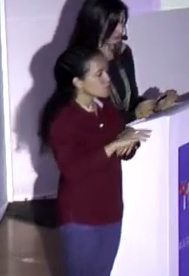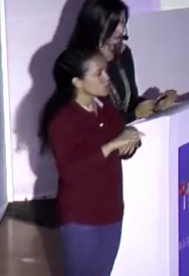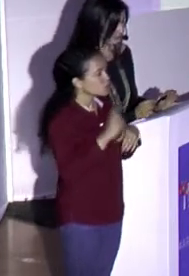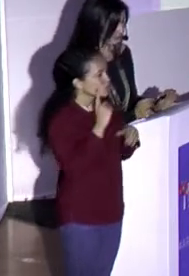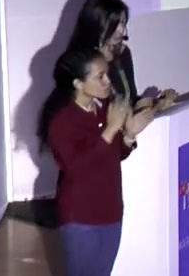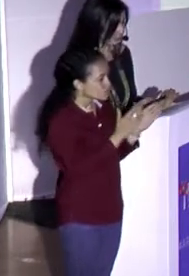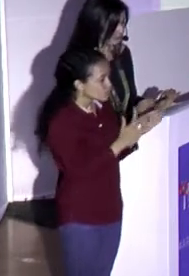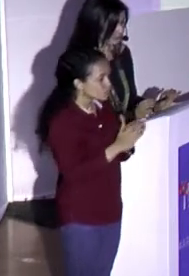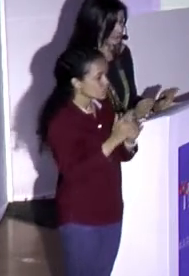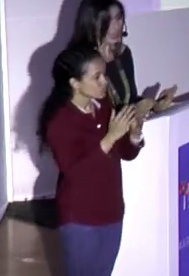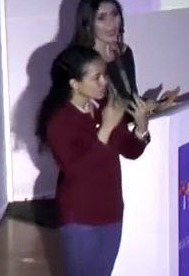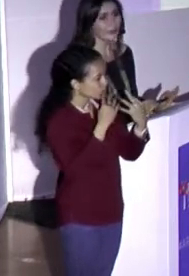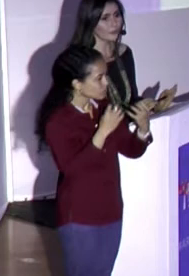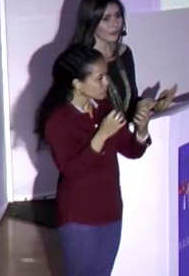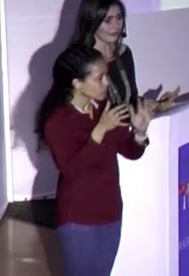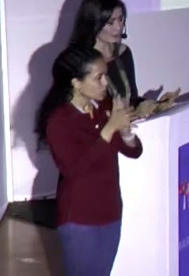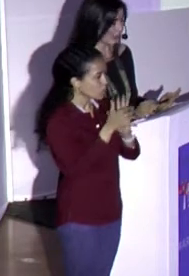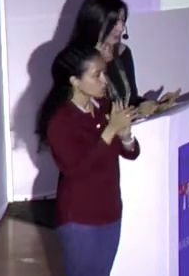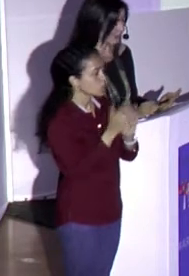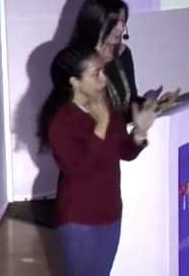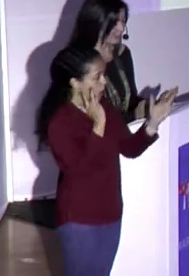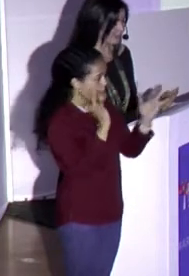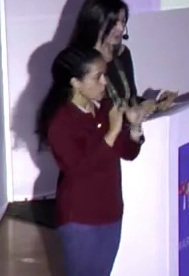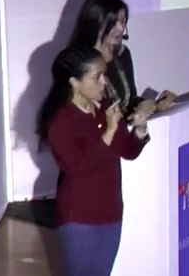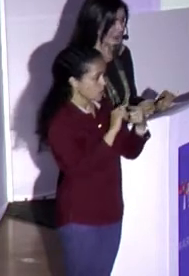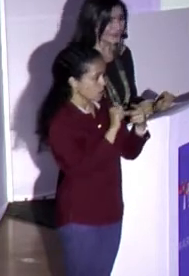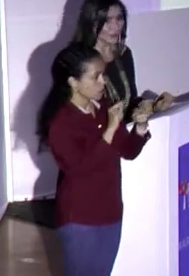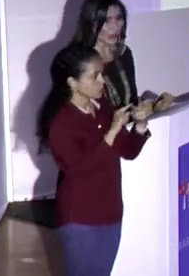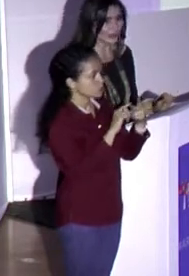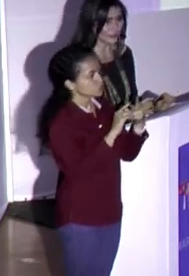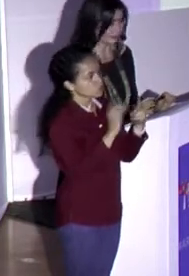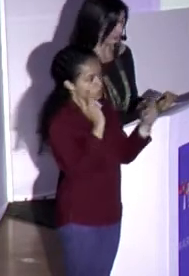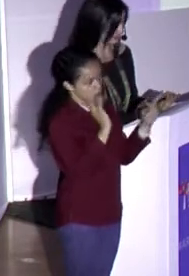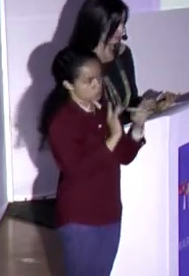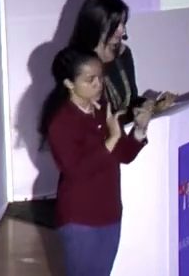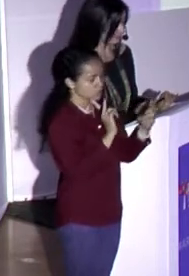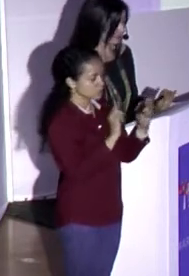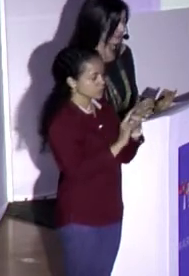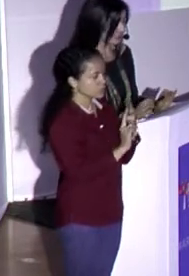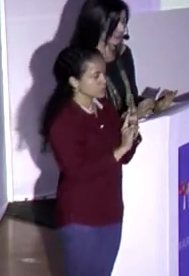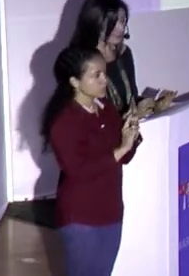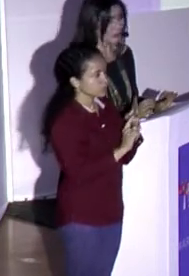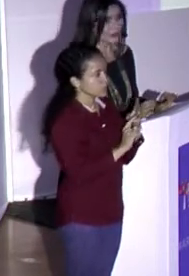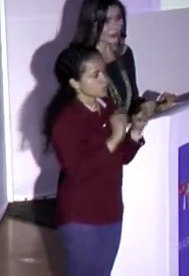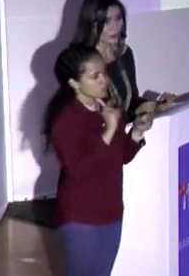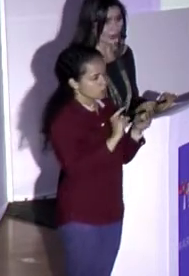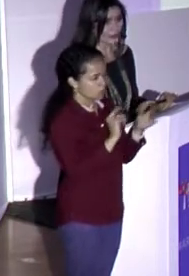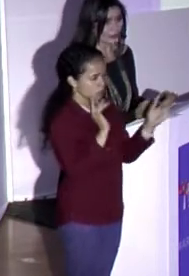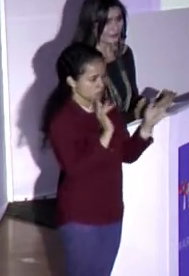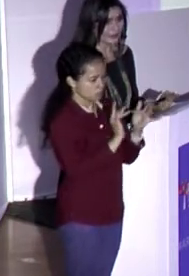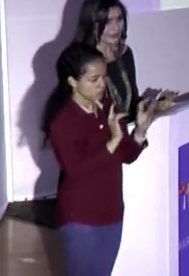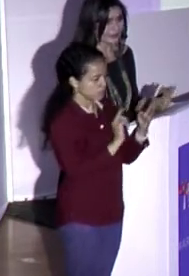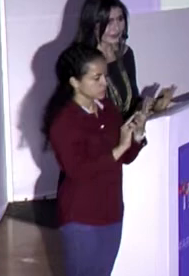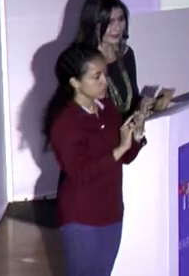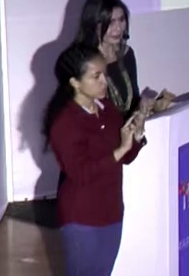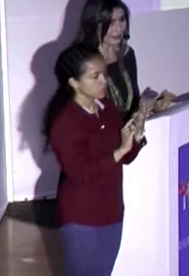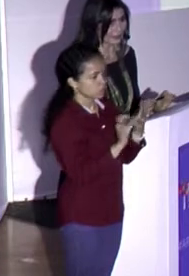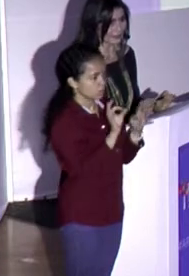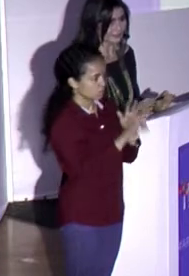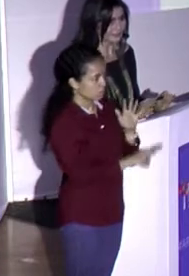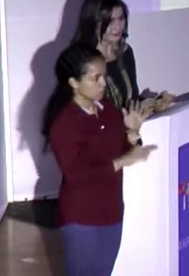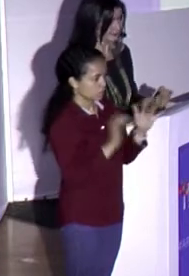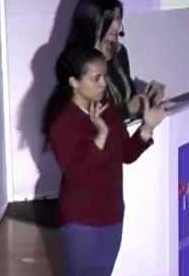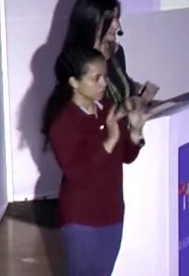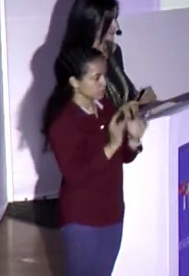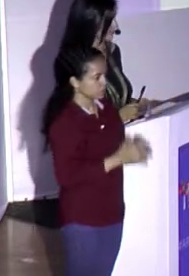la audiencia fue A, muy adecuado, B, adecuado, C, poco adecuado, D, nada